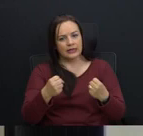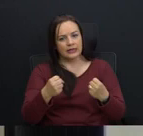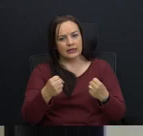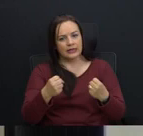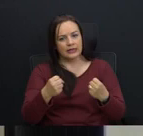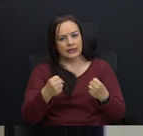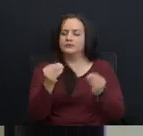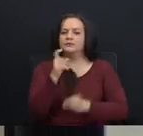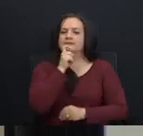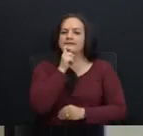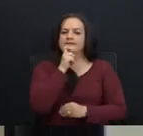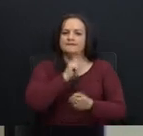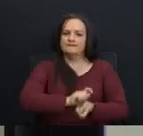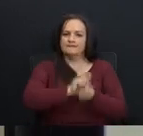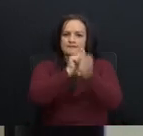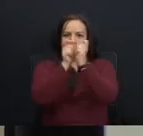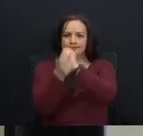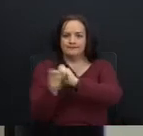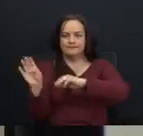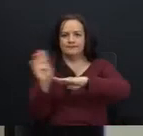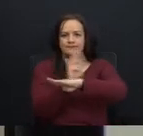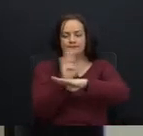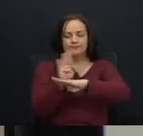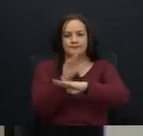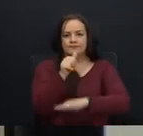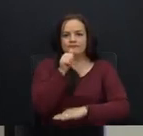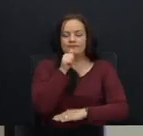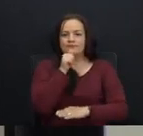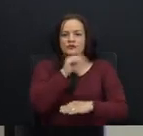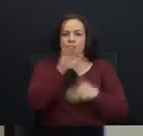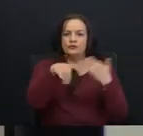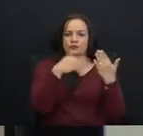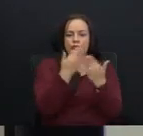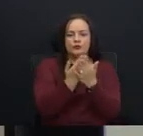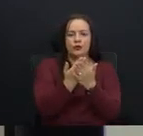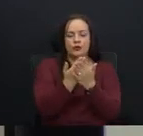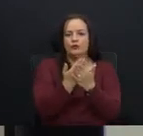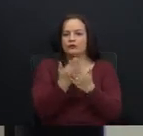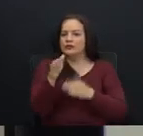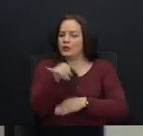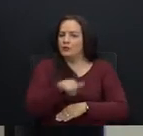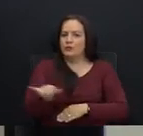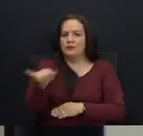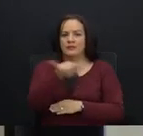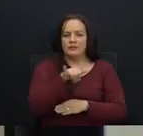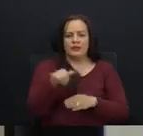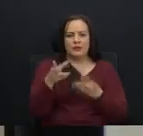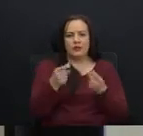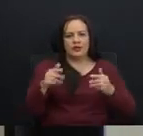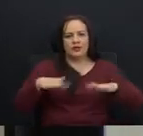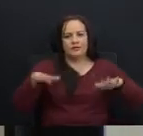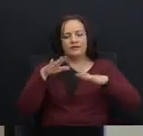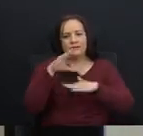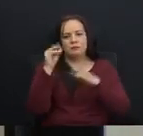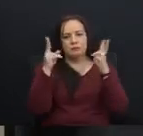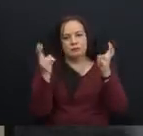dificultad convertirse en bancos privados, todos bajo un mismo terreno, todos compitiendo